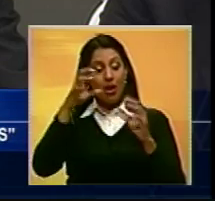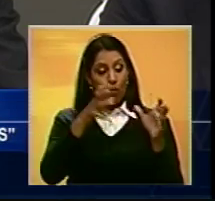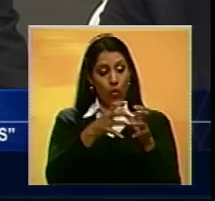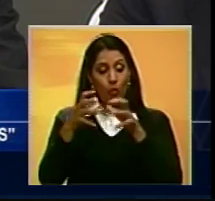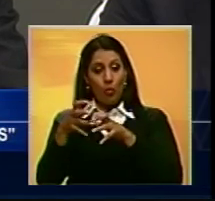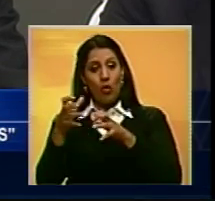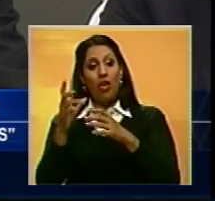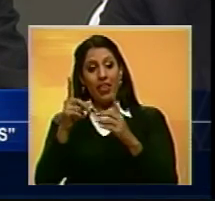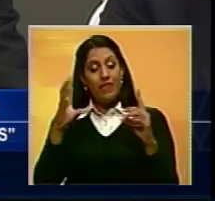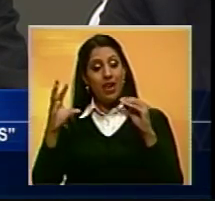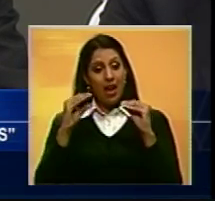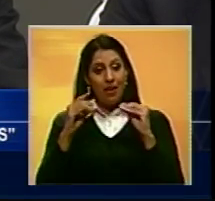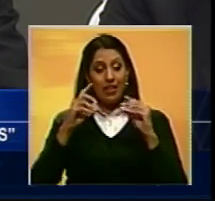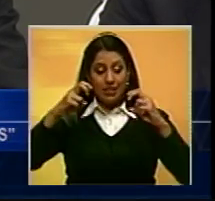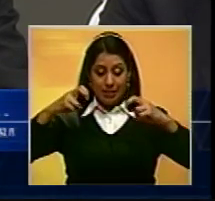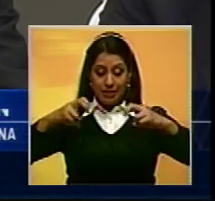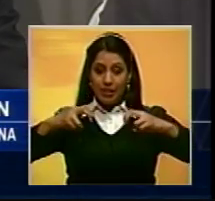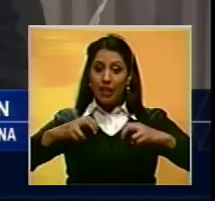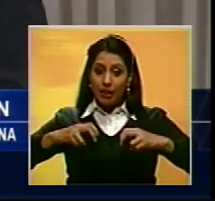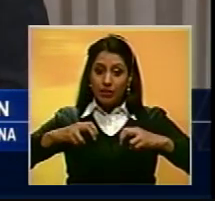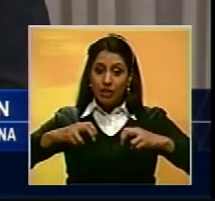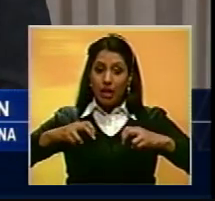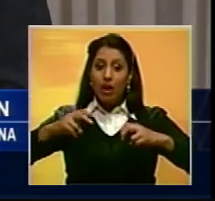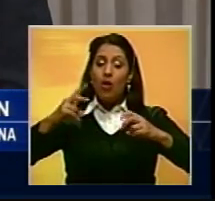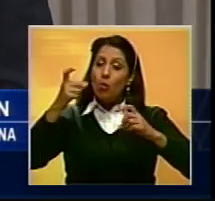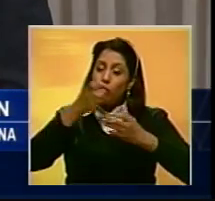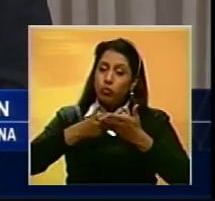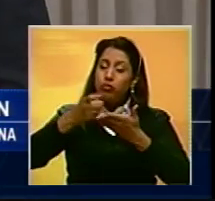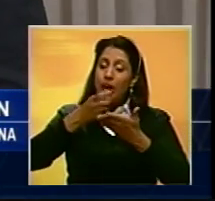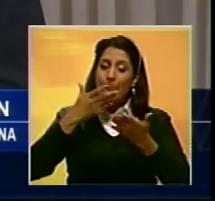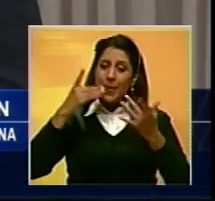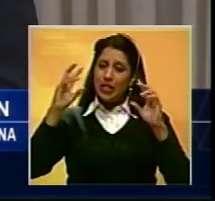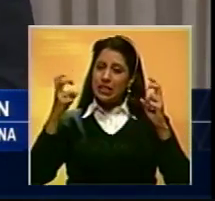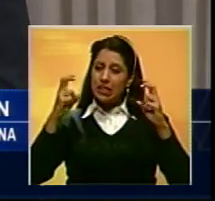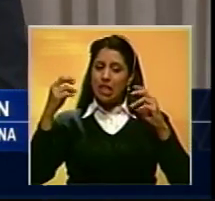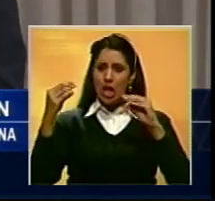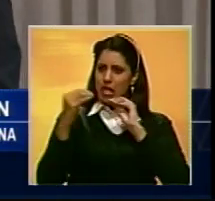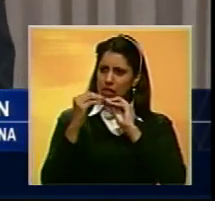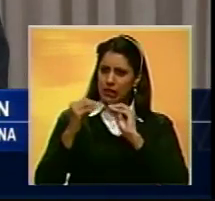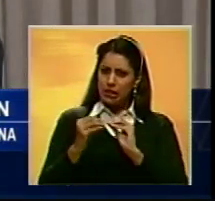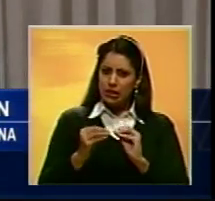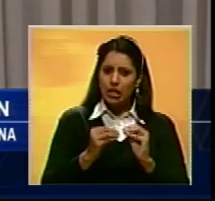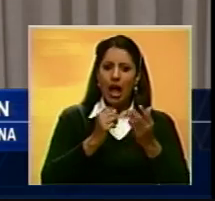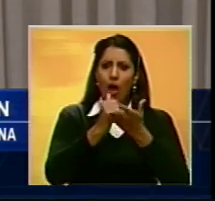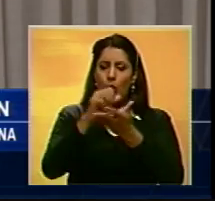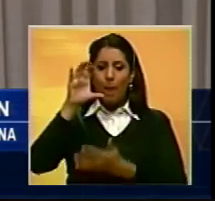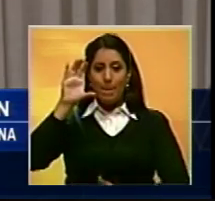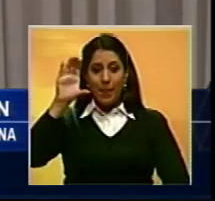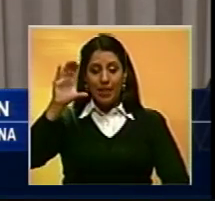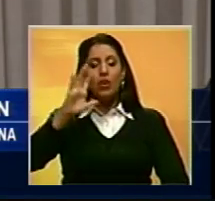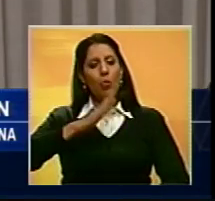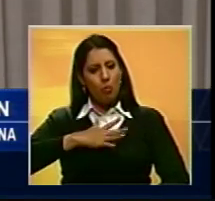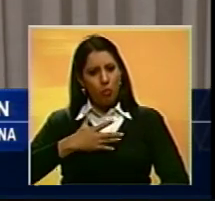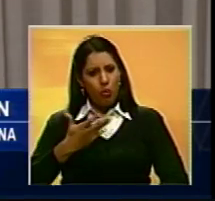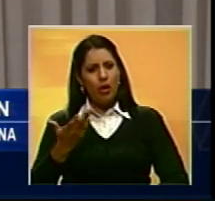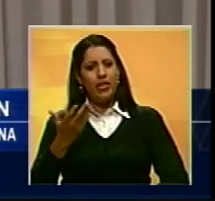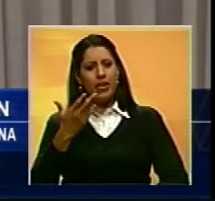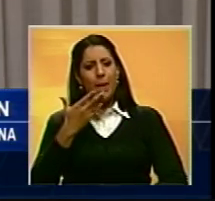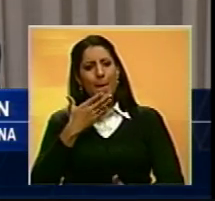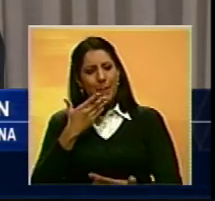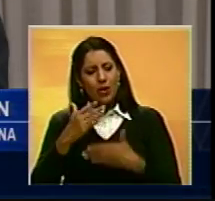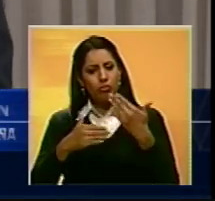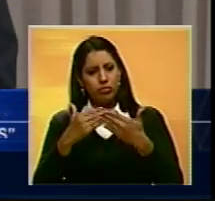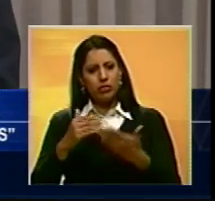población se sientan y se buscan elementos comunes que favorezcan al país, se puede, no hay otra